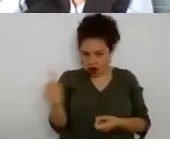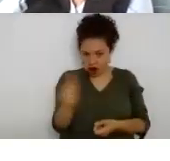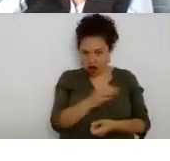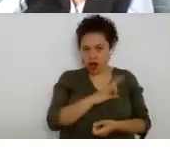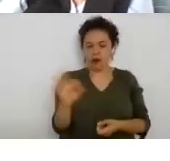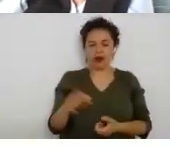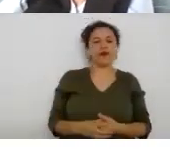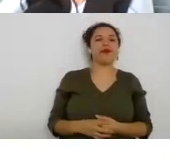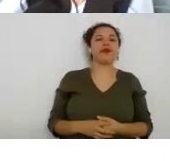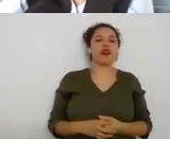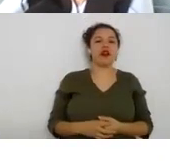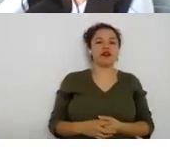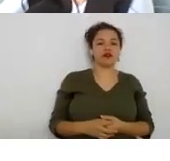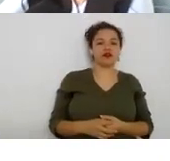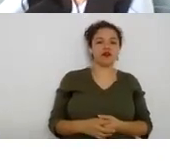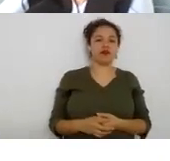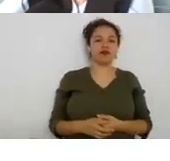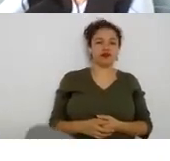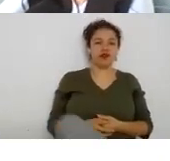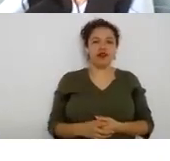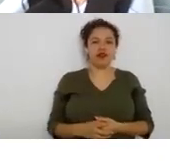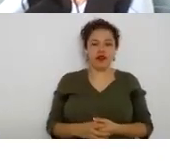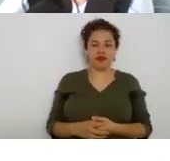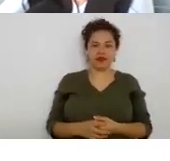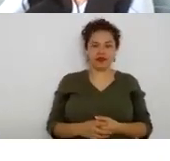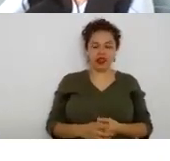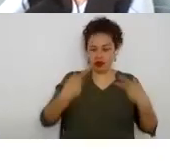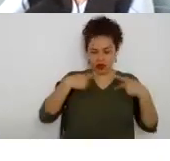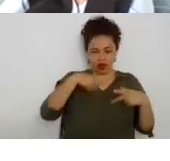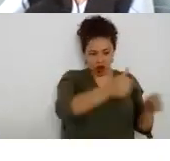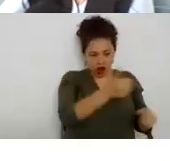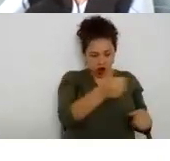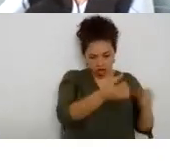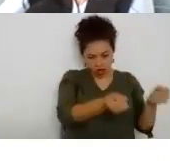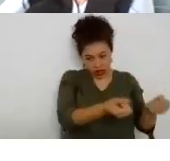Ahora bien, si yo decido mover a la víctima,